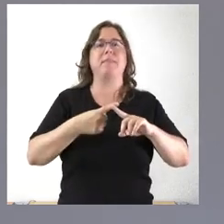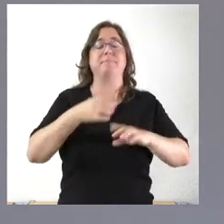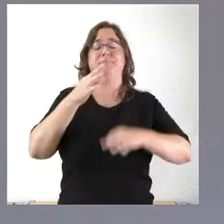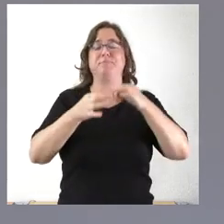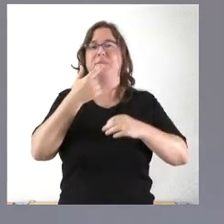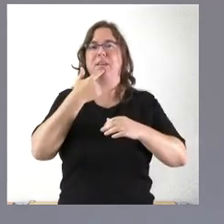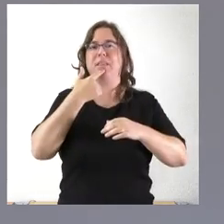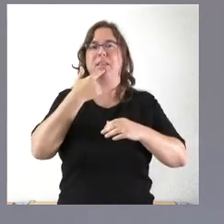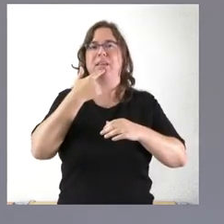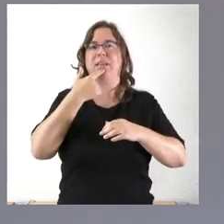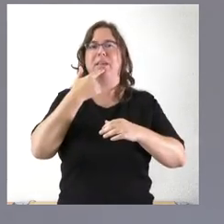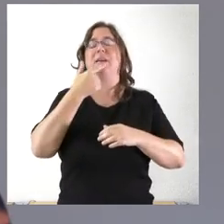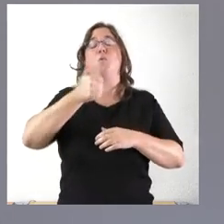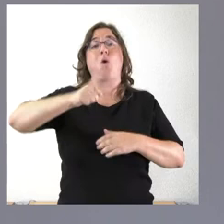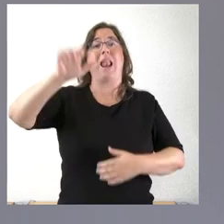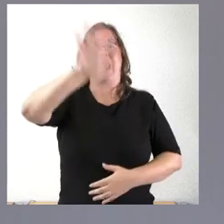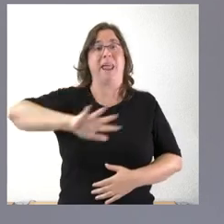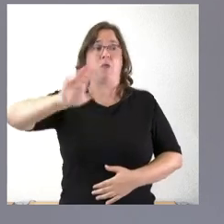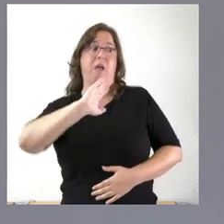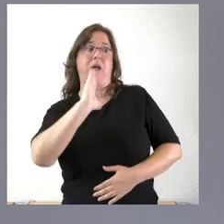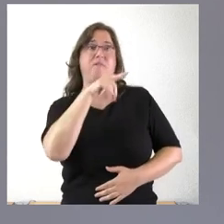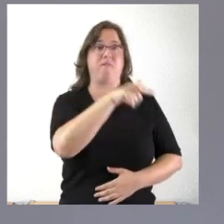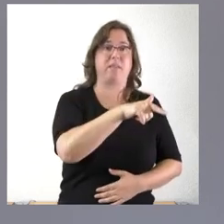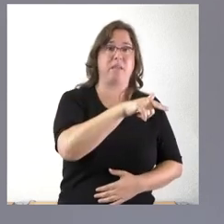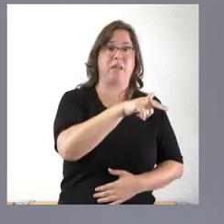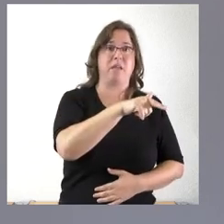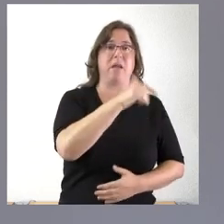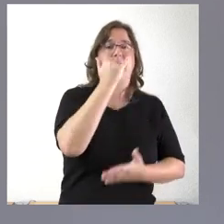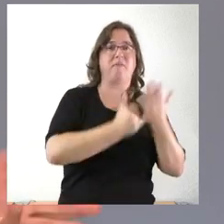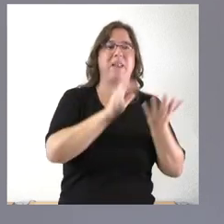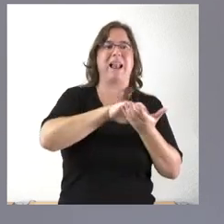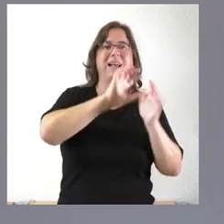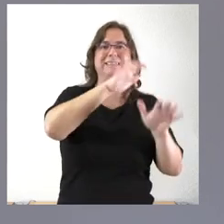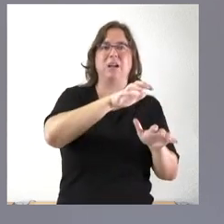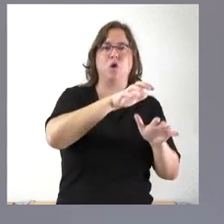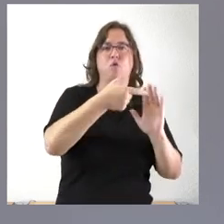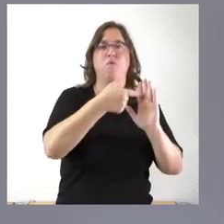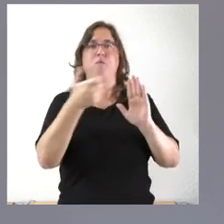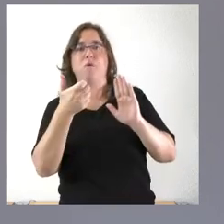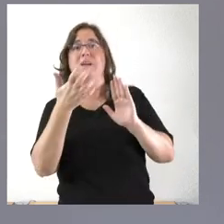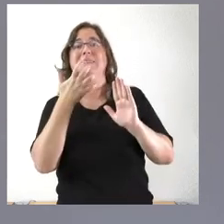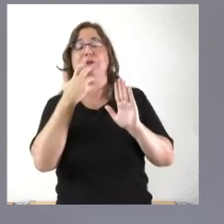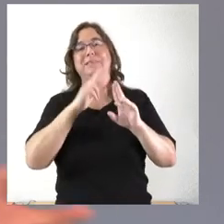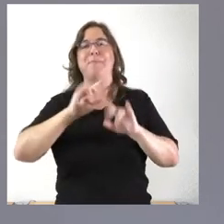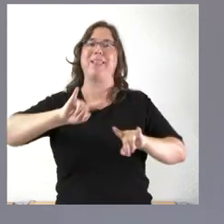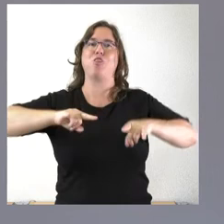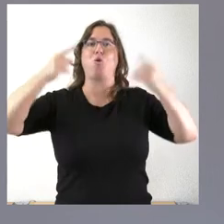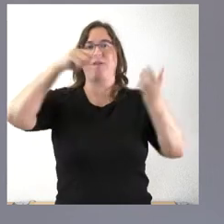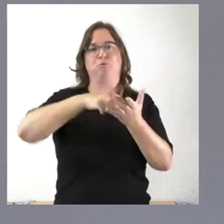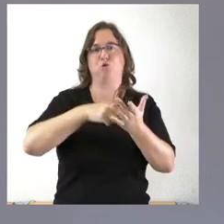ser de ámbito nacional, sí que afecta, hace de paraguas a los gravames, e incluso incluiríamos, como usted dice, en la doble imposición. En el